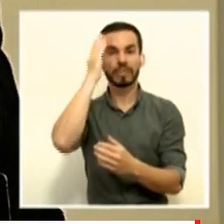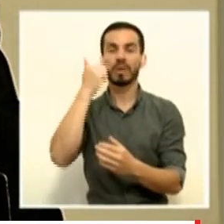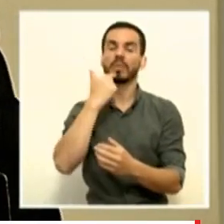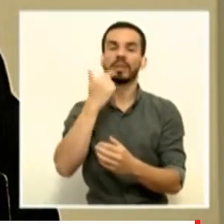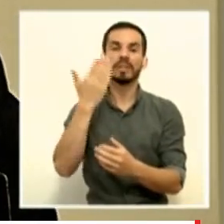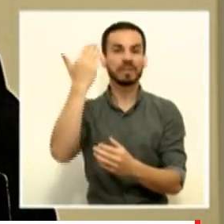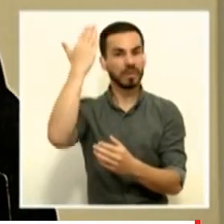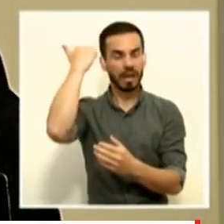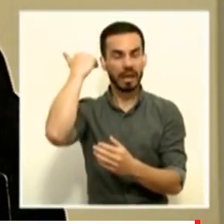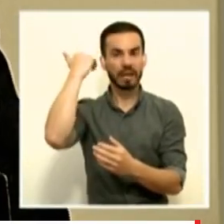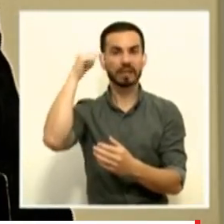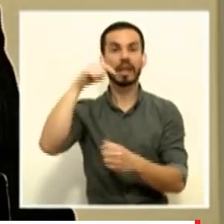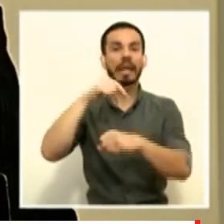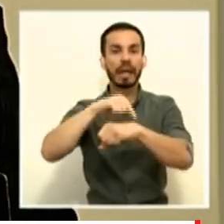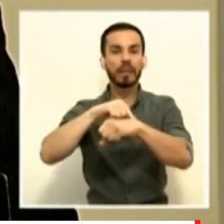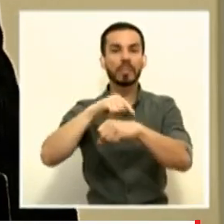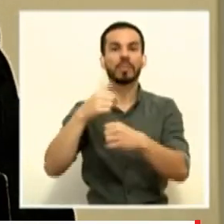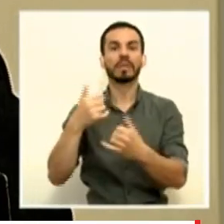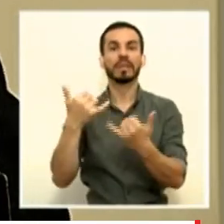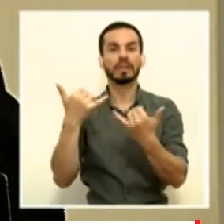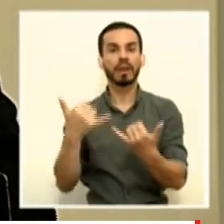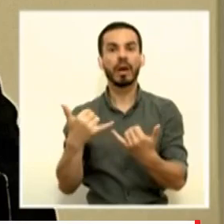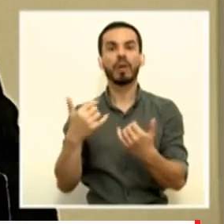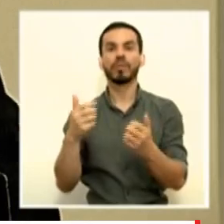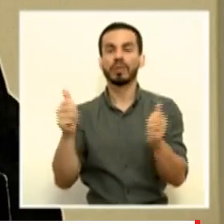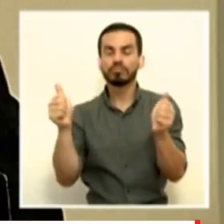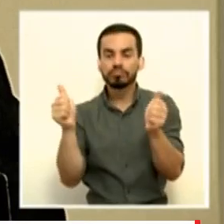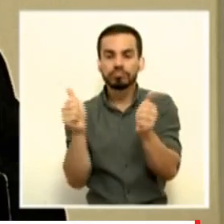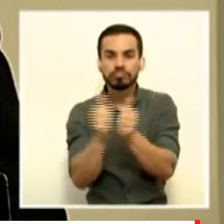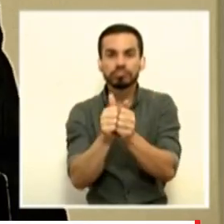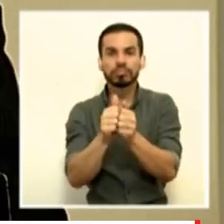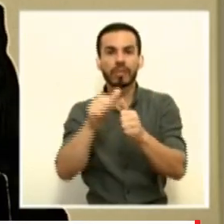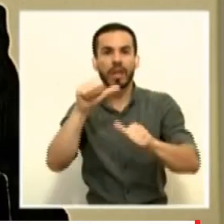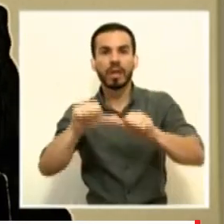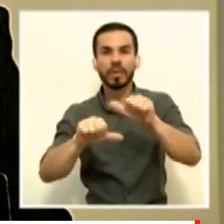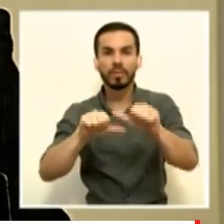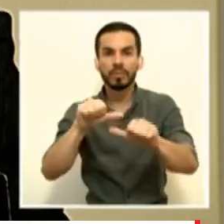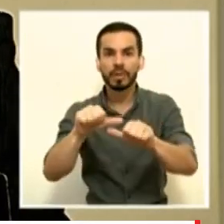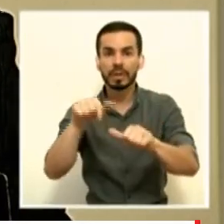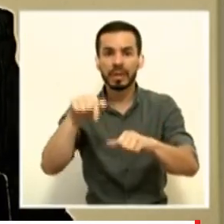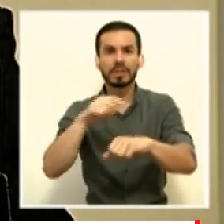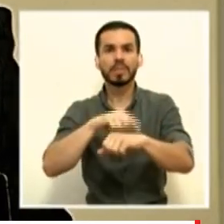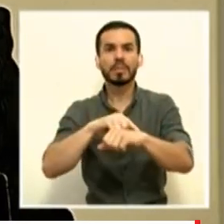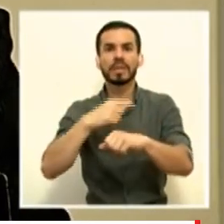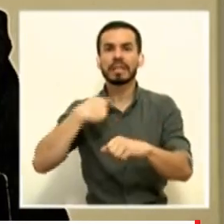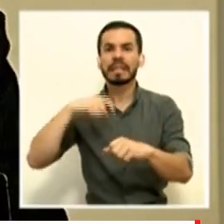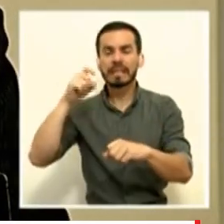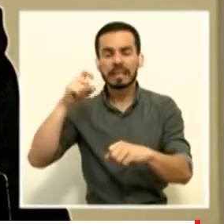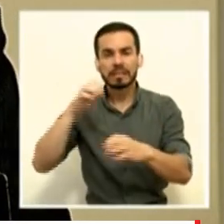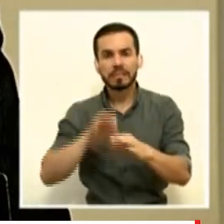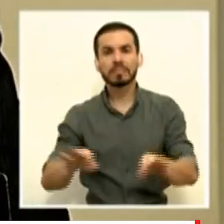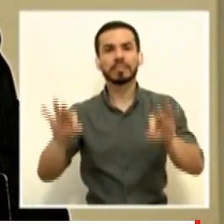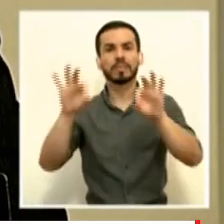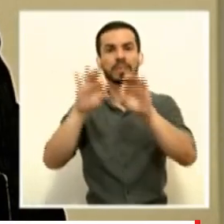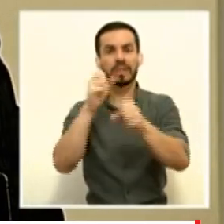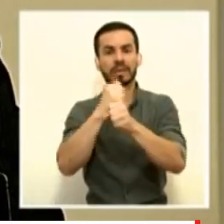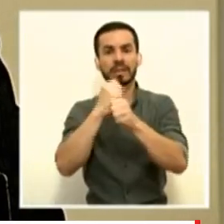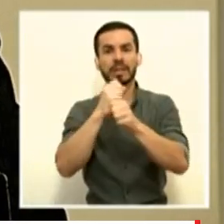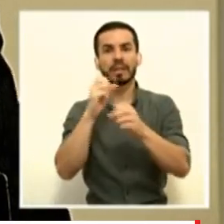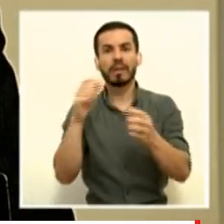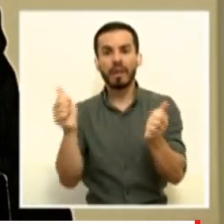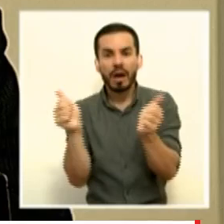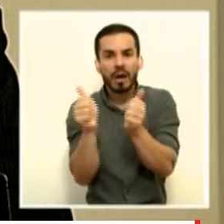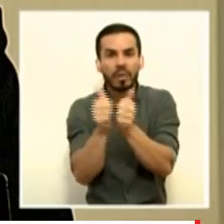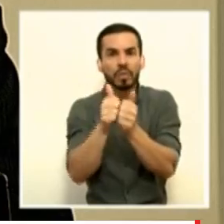en otras oportunidades, de que es momento de unir esfuerzos. Estamos en un momento en donde tenemos que trabajar juntos para poder salir adelante y